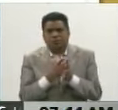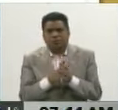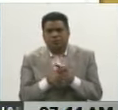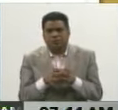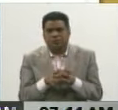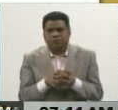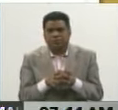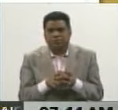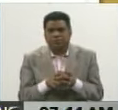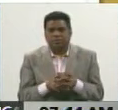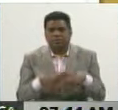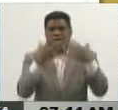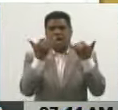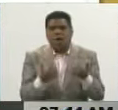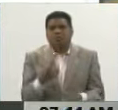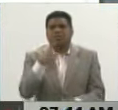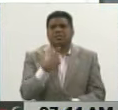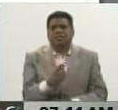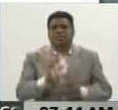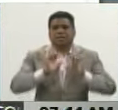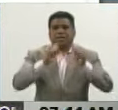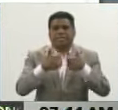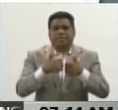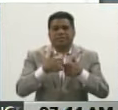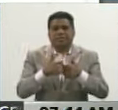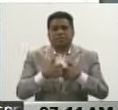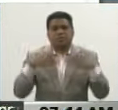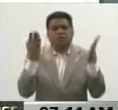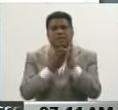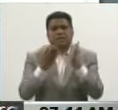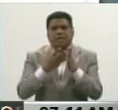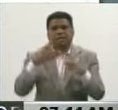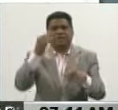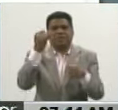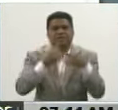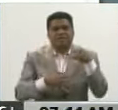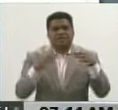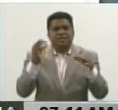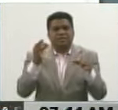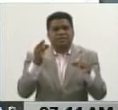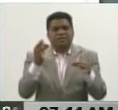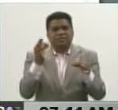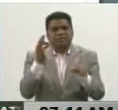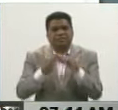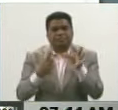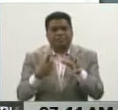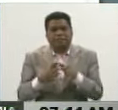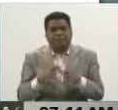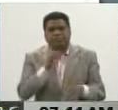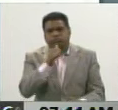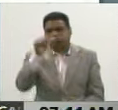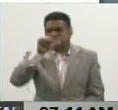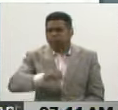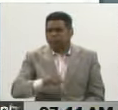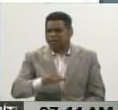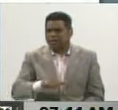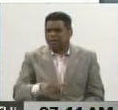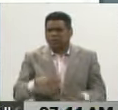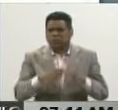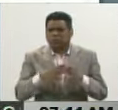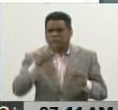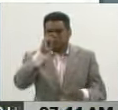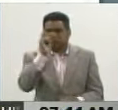comenzamos con el de abajo. Ahora anuncian que el reinicio de clases será finales de septiembre. La mediocridad es el sello de este gobierno, van para